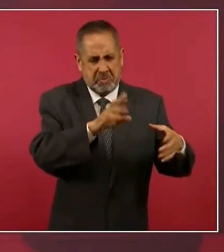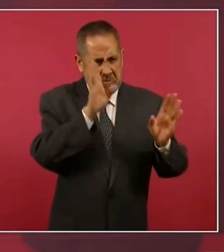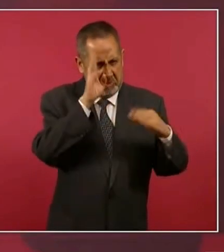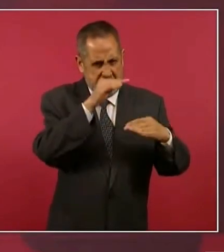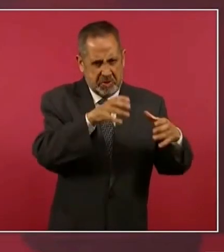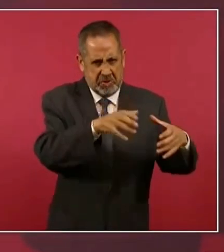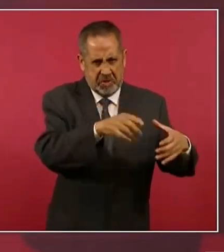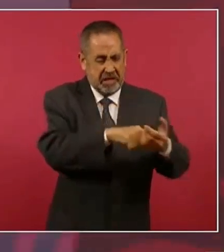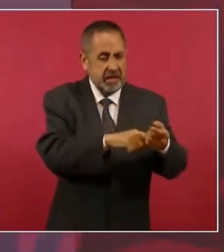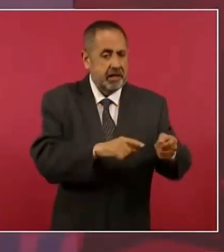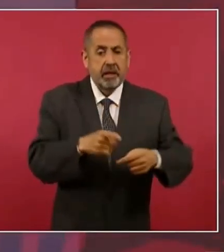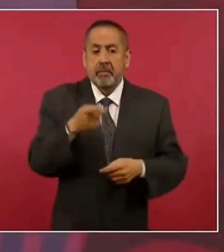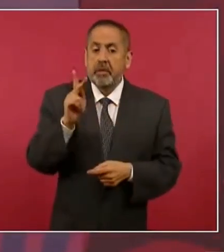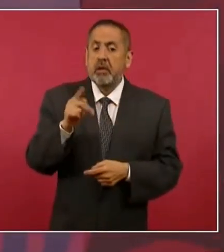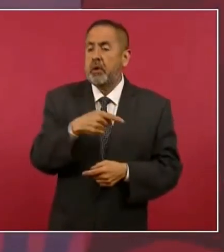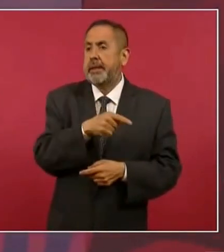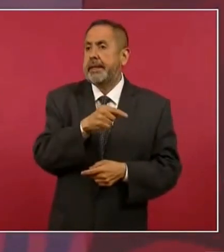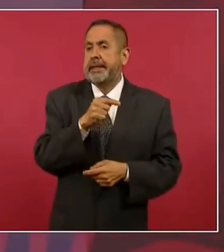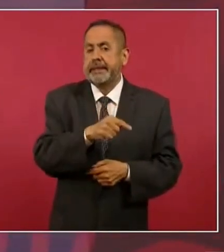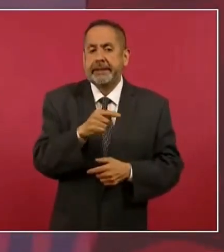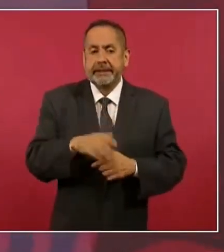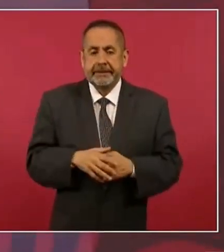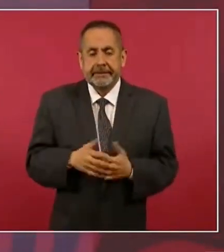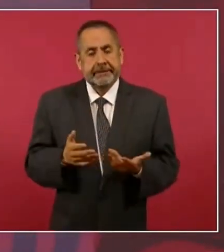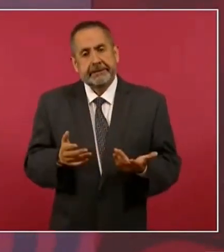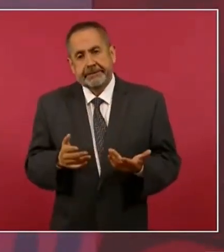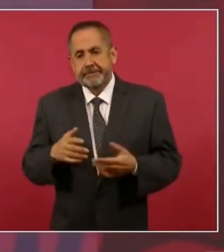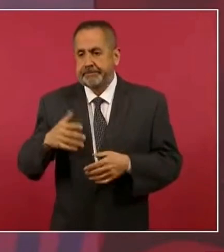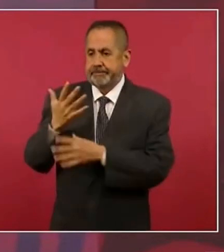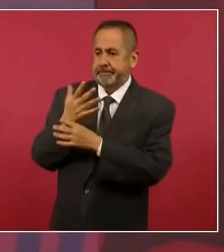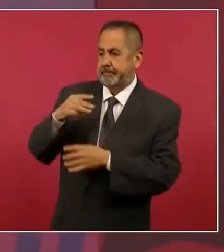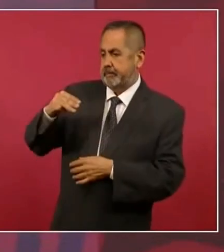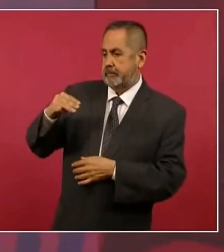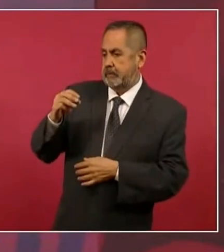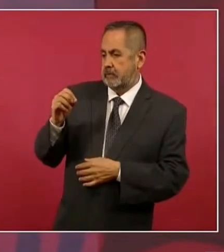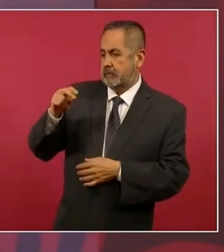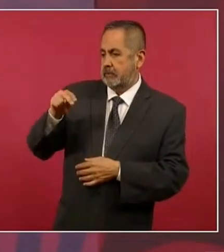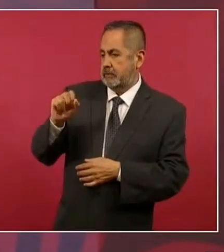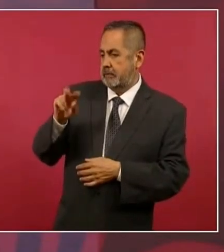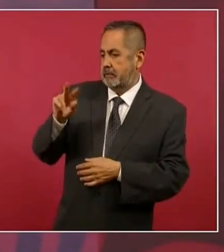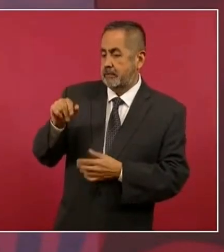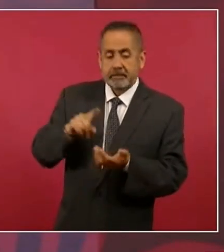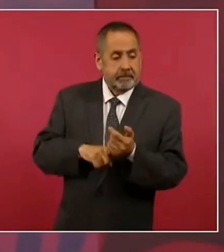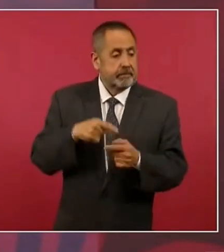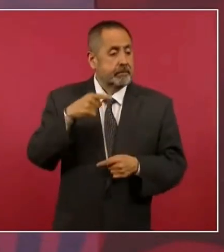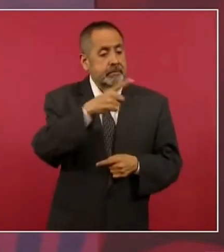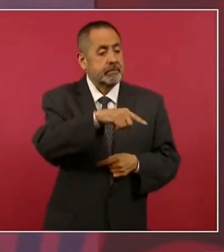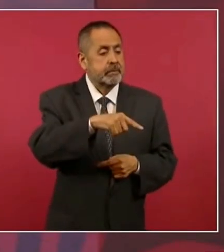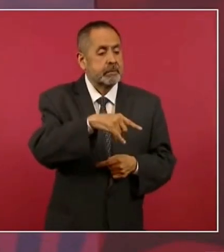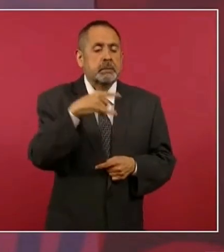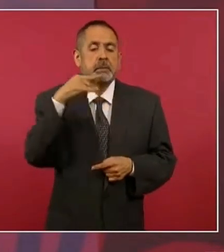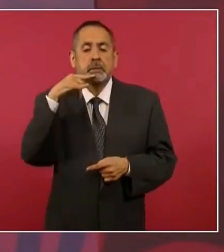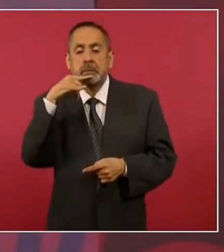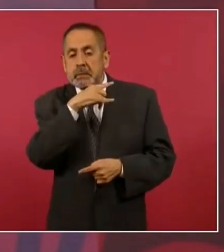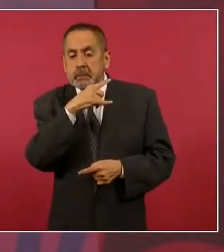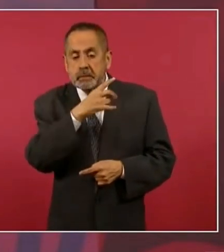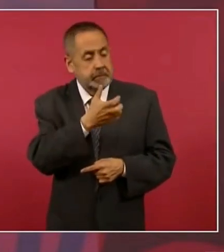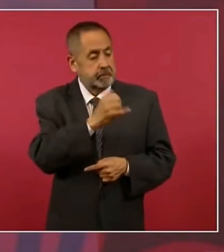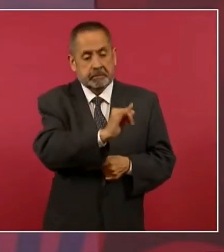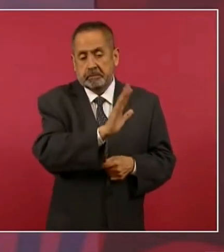que la doctrina, como decía Monsi, de la derecha es la hipocresía.